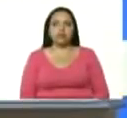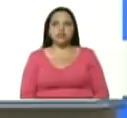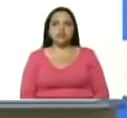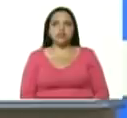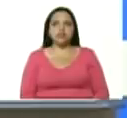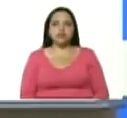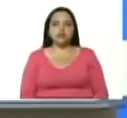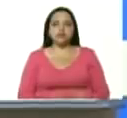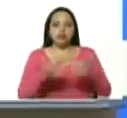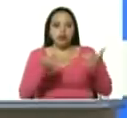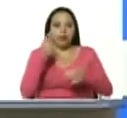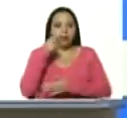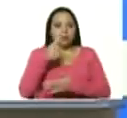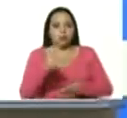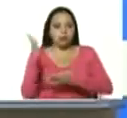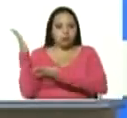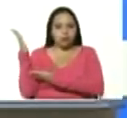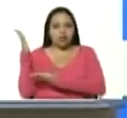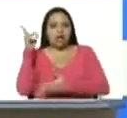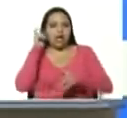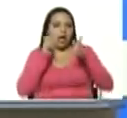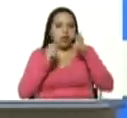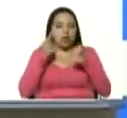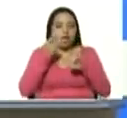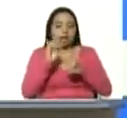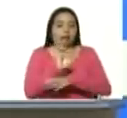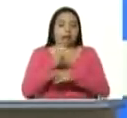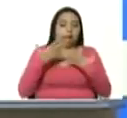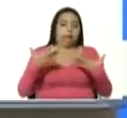Vamos a ver el audio donde hasta Vergara se escandaliza de eso.